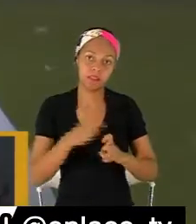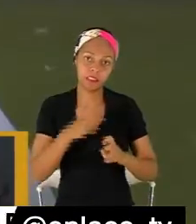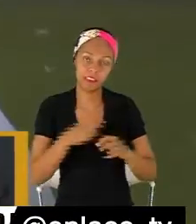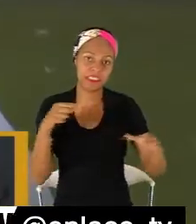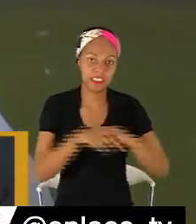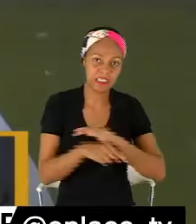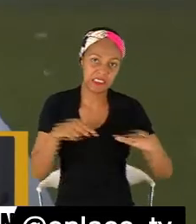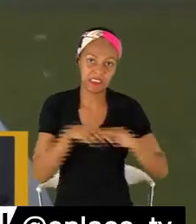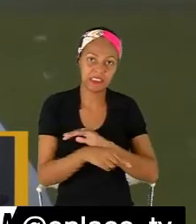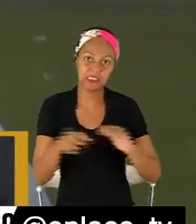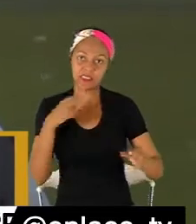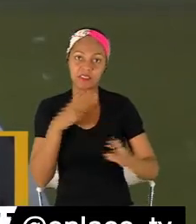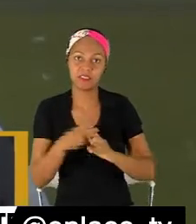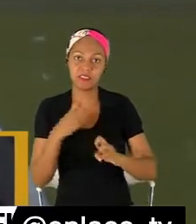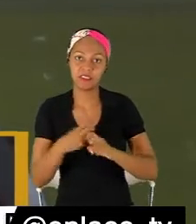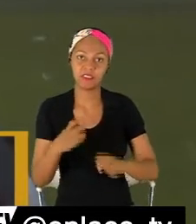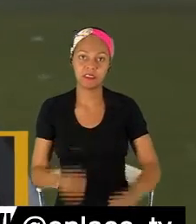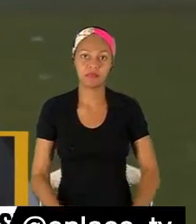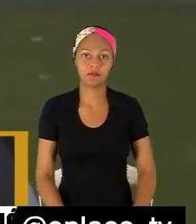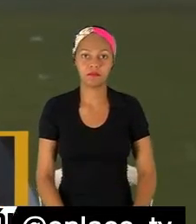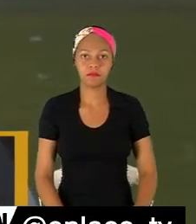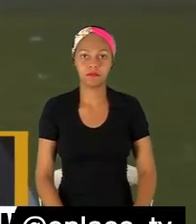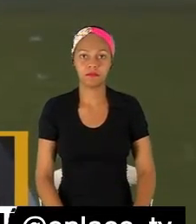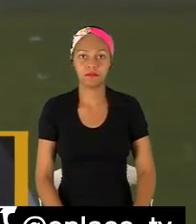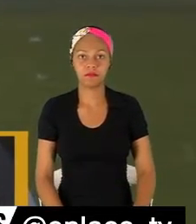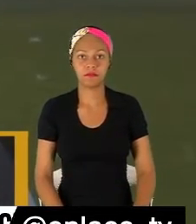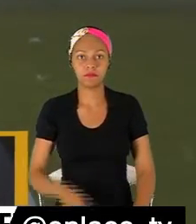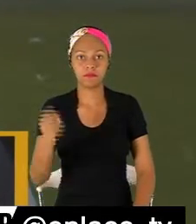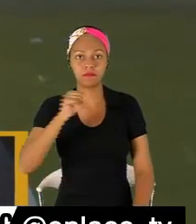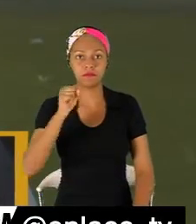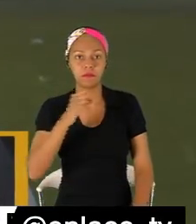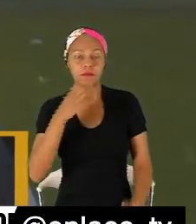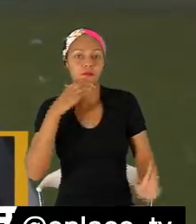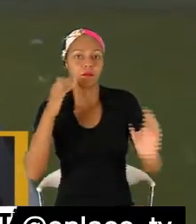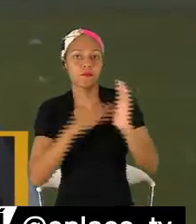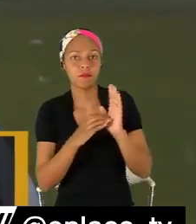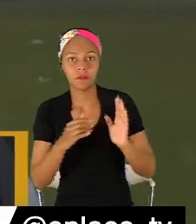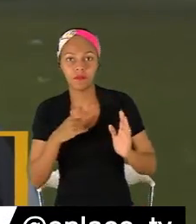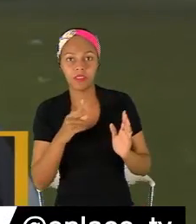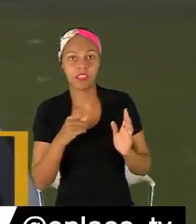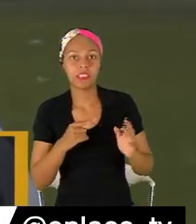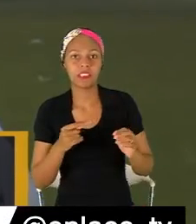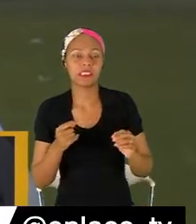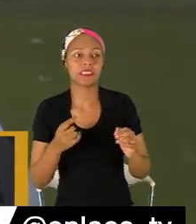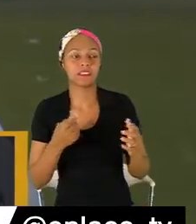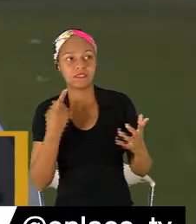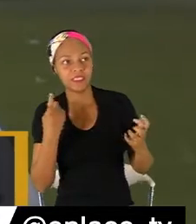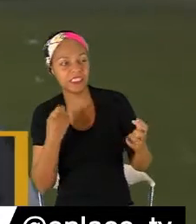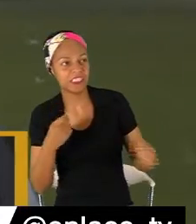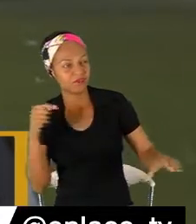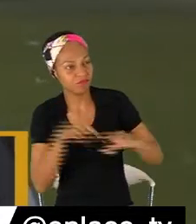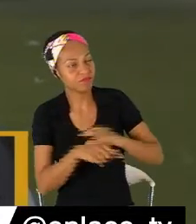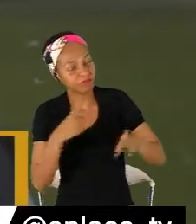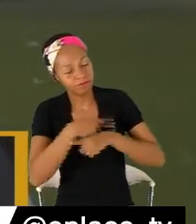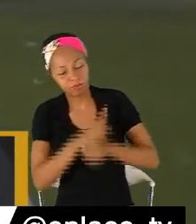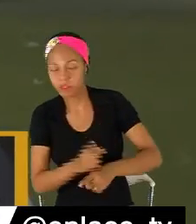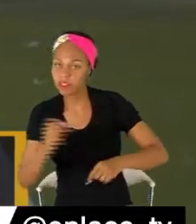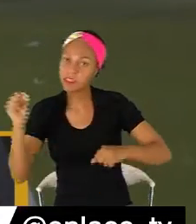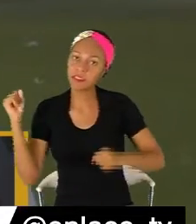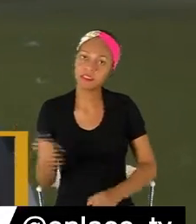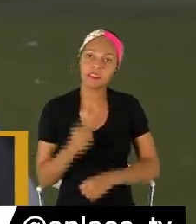anotaciones. Concretar. Hemos botado muchas opciones de gol, no concretamos. Desgraciadamente